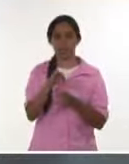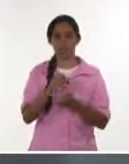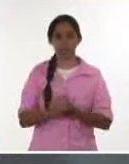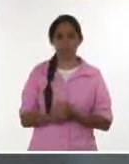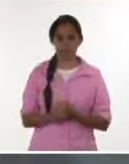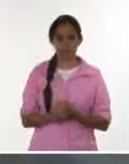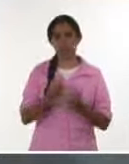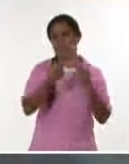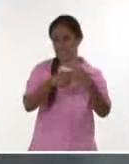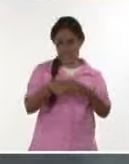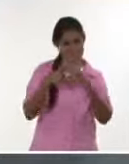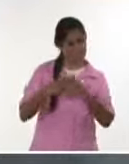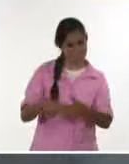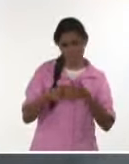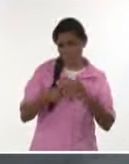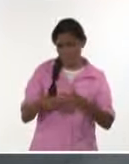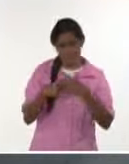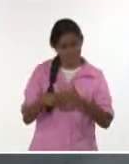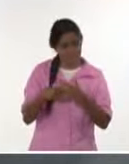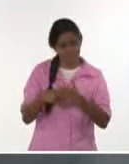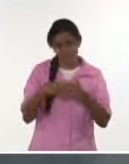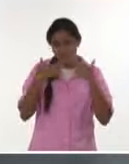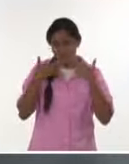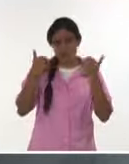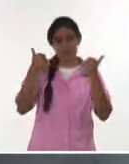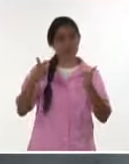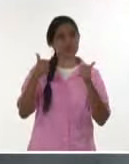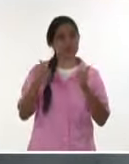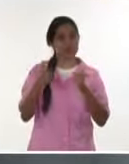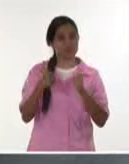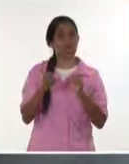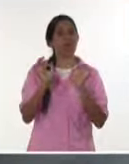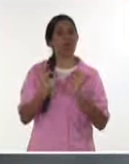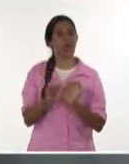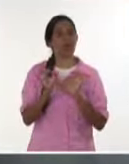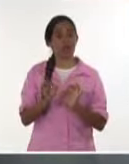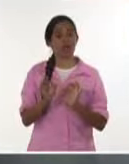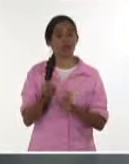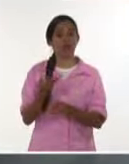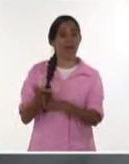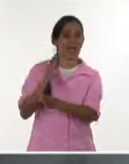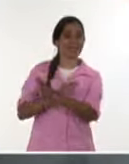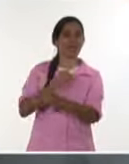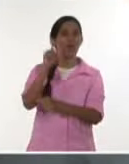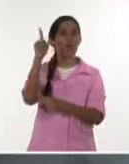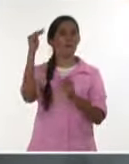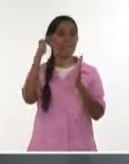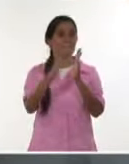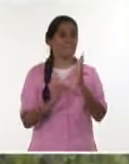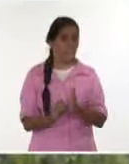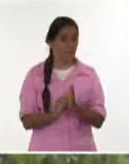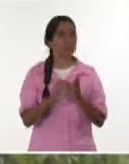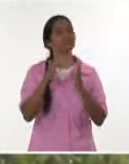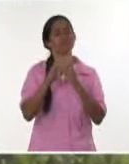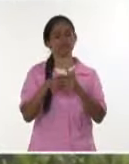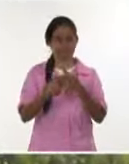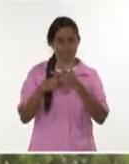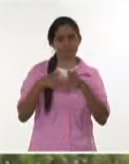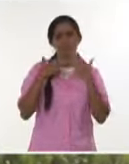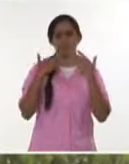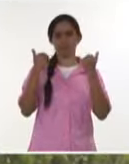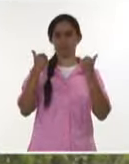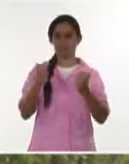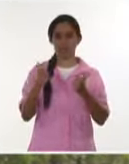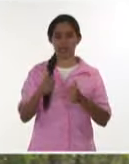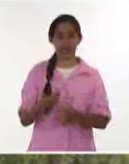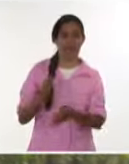reparación buena. Fíjate que esto no se siente. Esto parece que hace un mes que está moliendo. Está buena la reparación. Después de casi